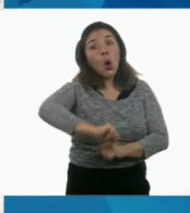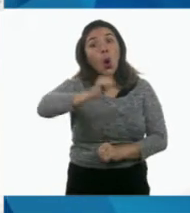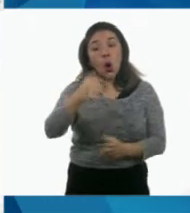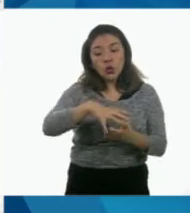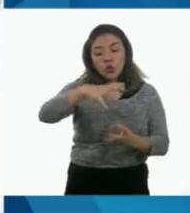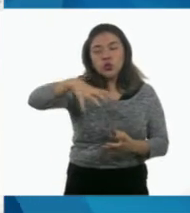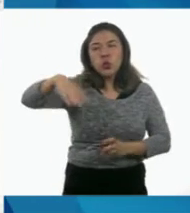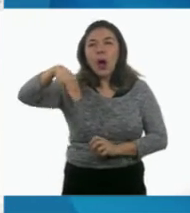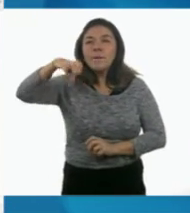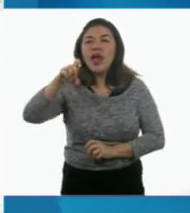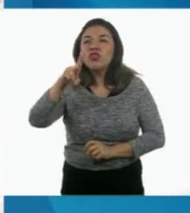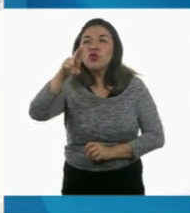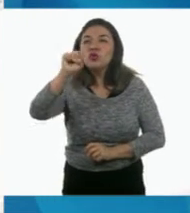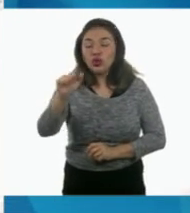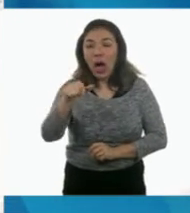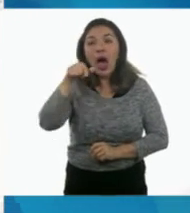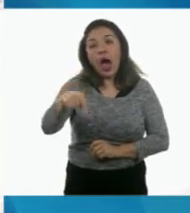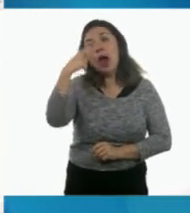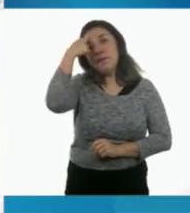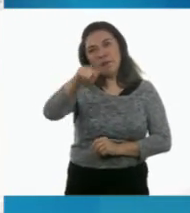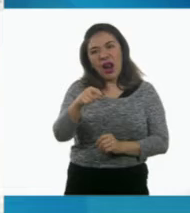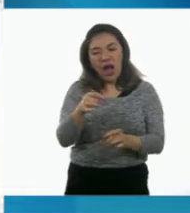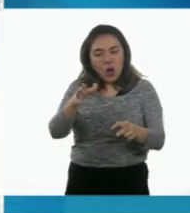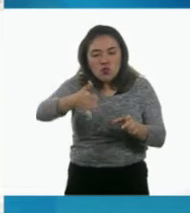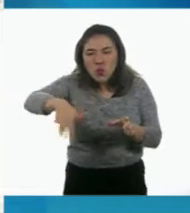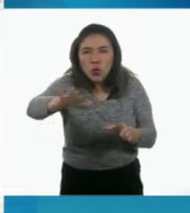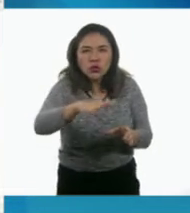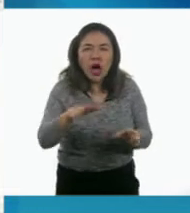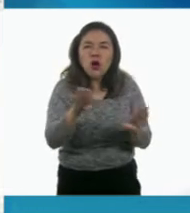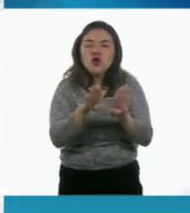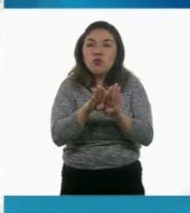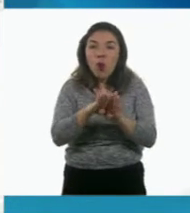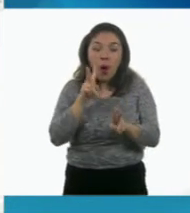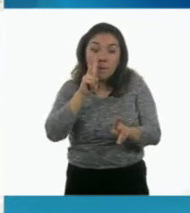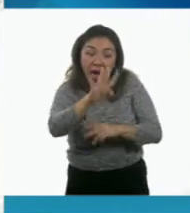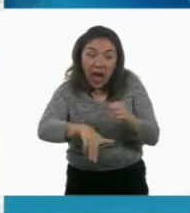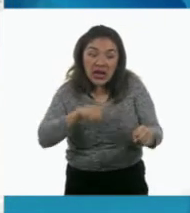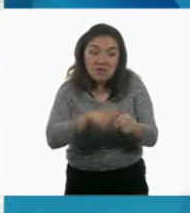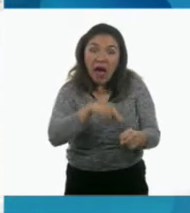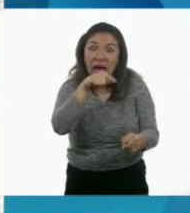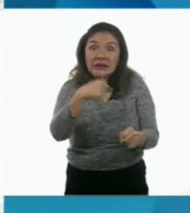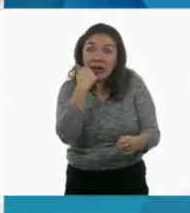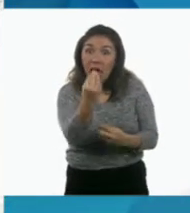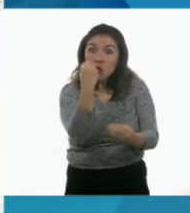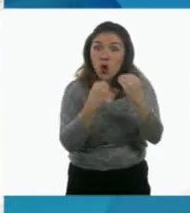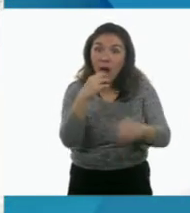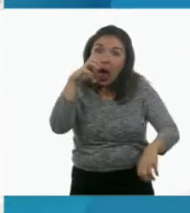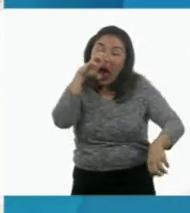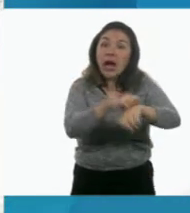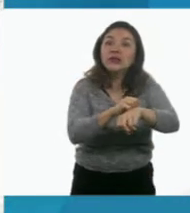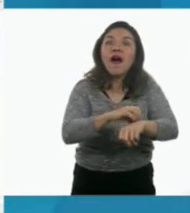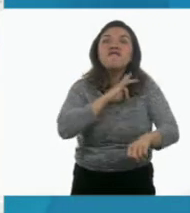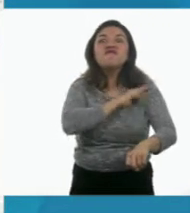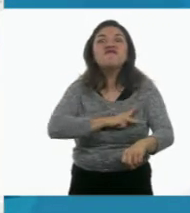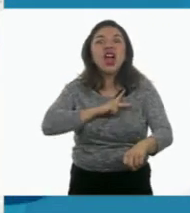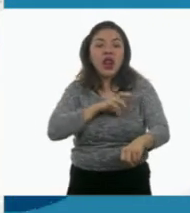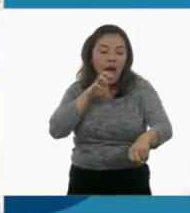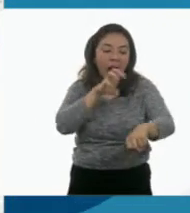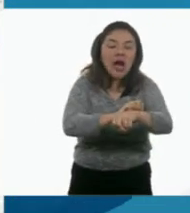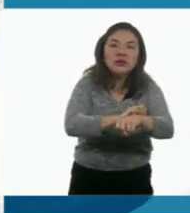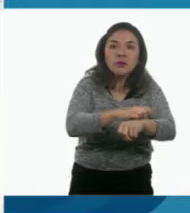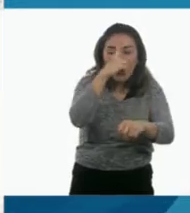medusas lo usan para cazar. Inyectan a sus presas un veneno paralizante y las